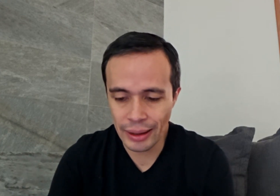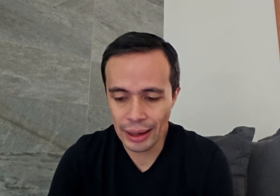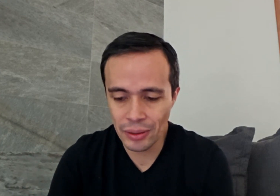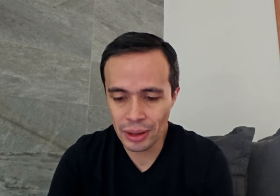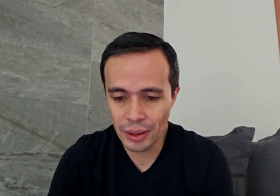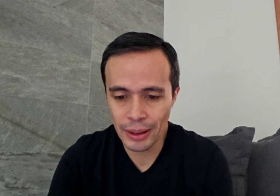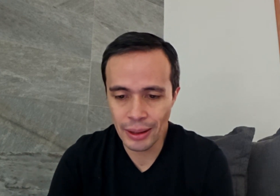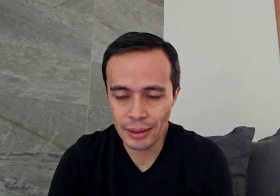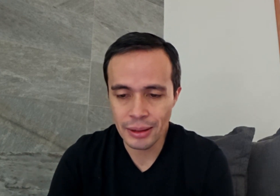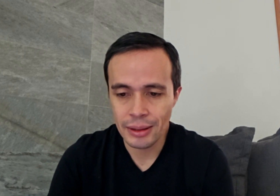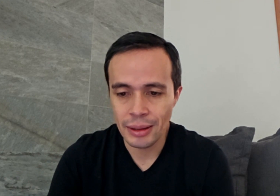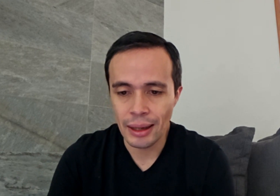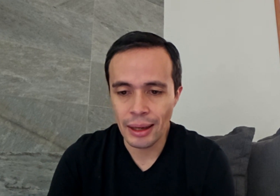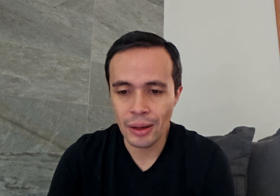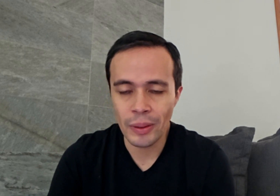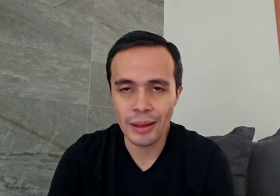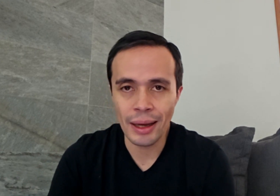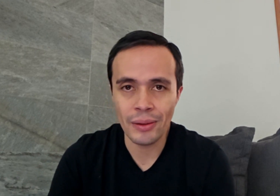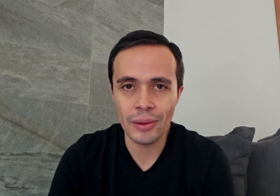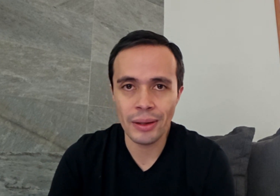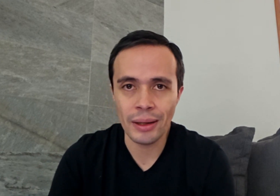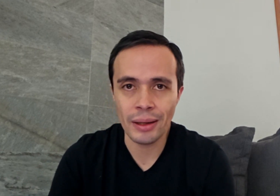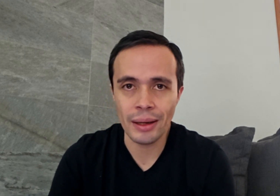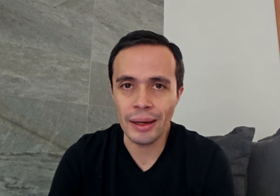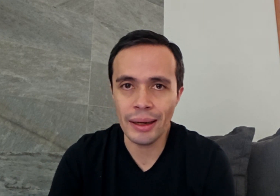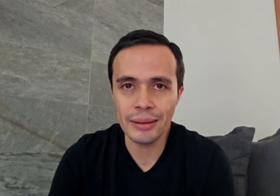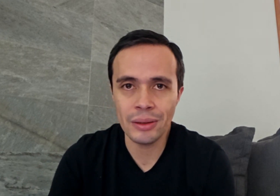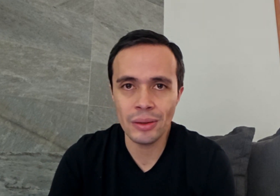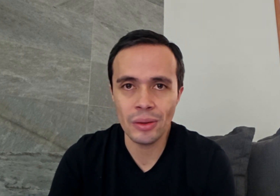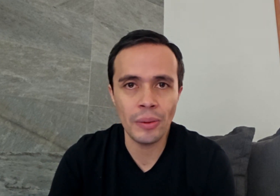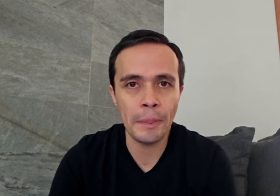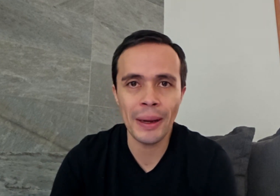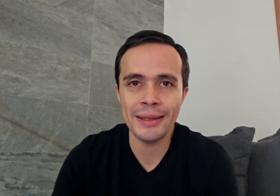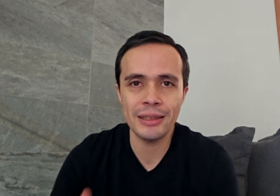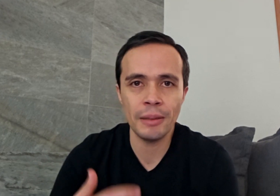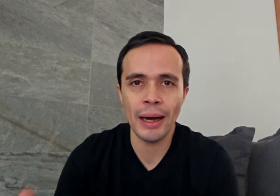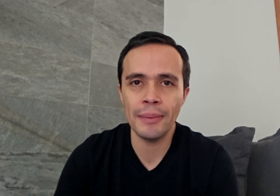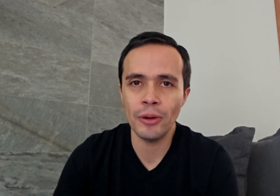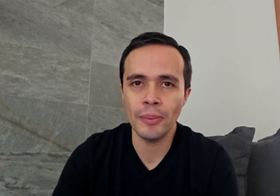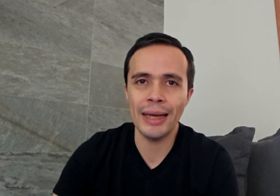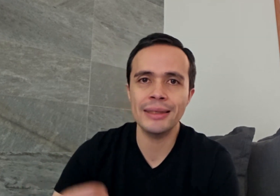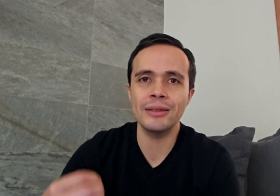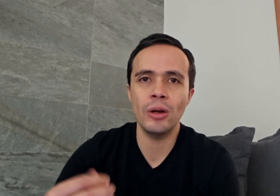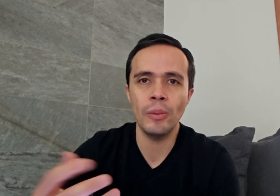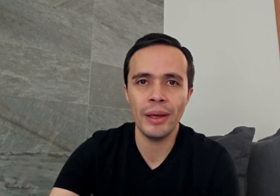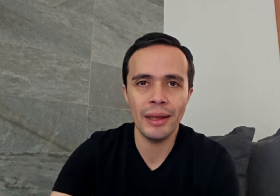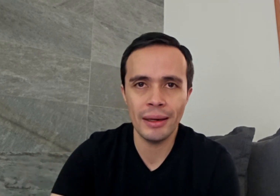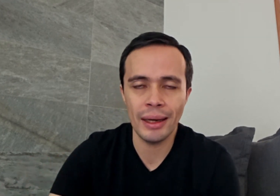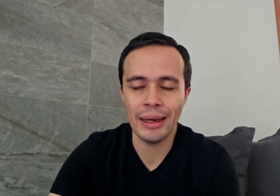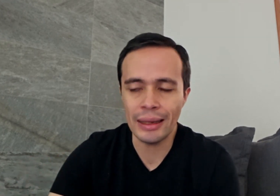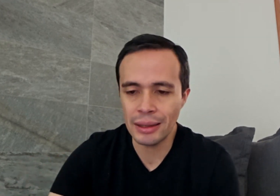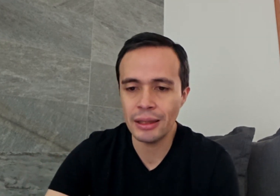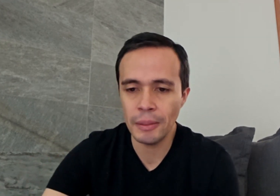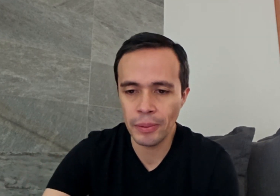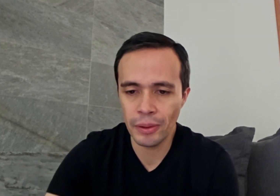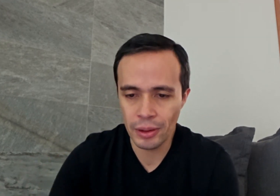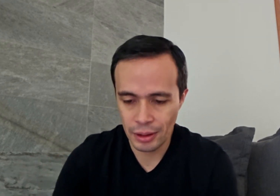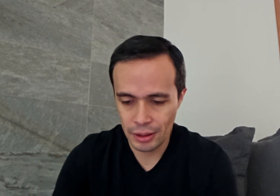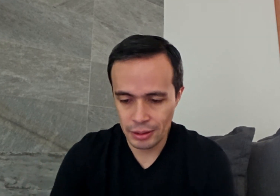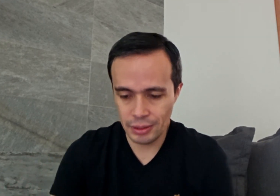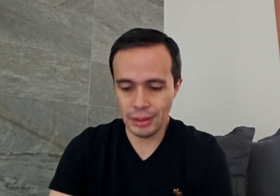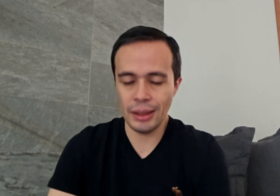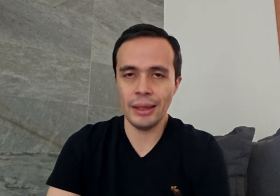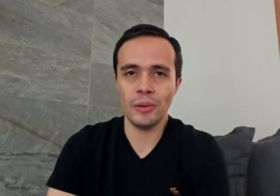Nacional, Ricardo Trevilla, ha comentado que el ejército no va a participar, por más que se lo pidan, en ese